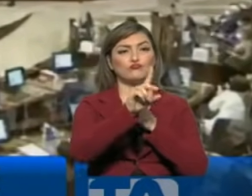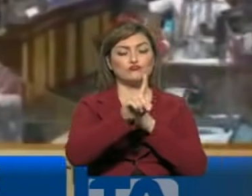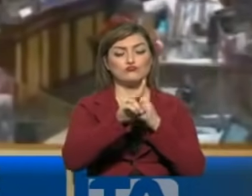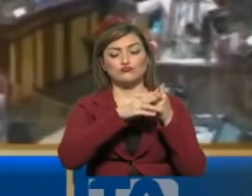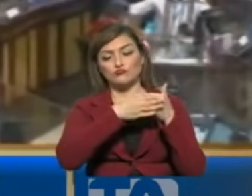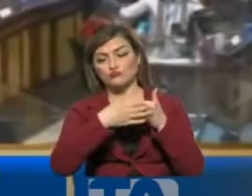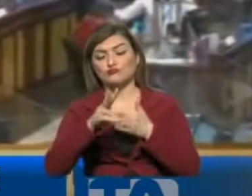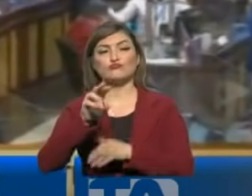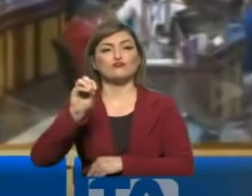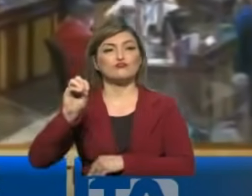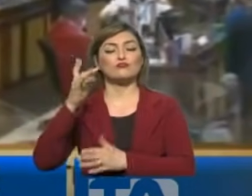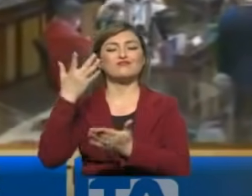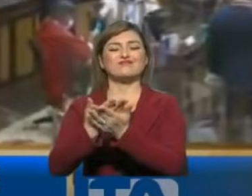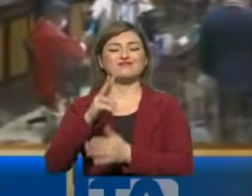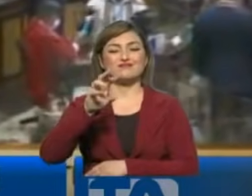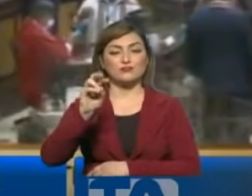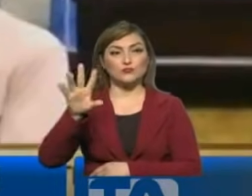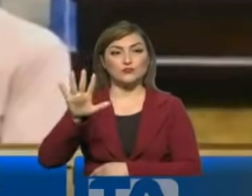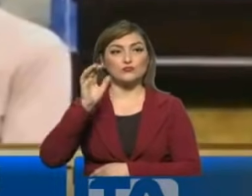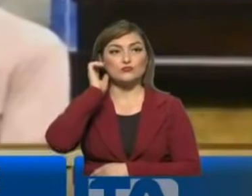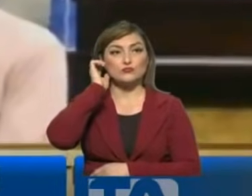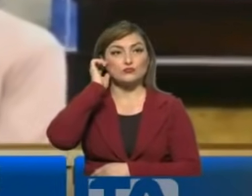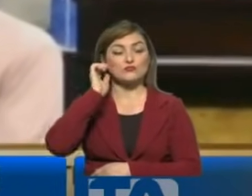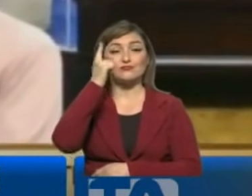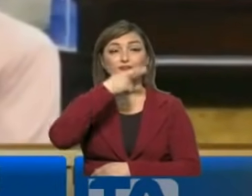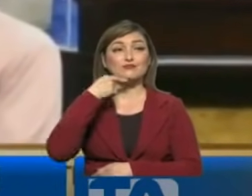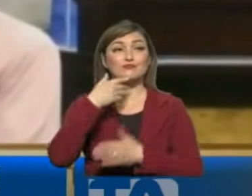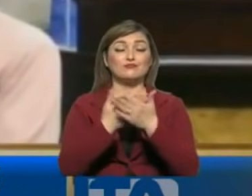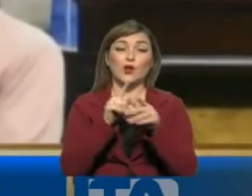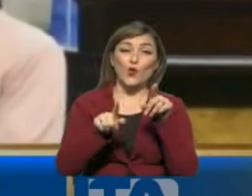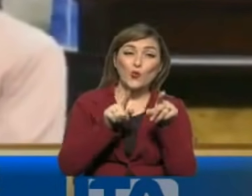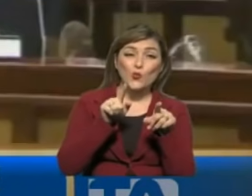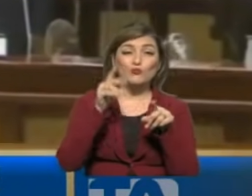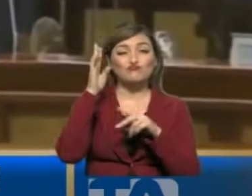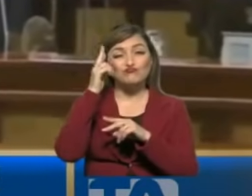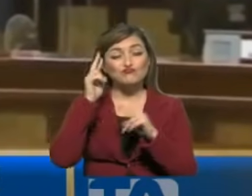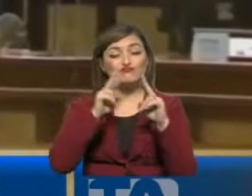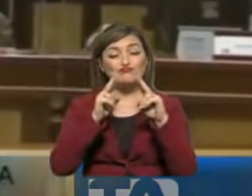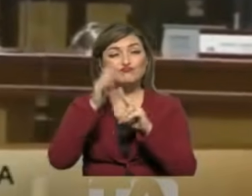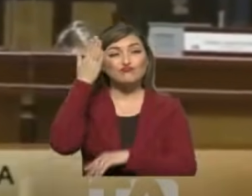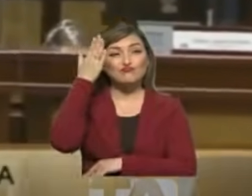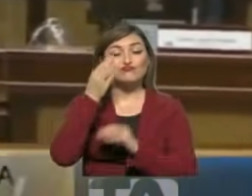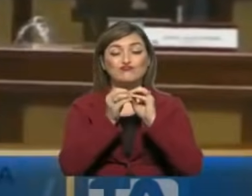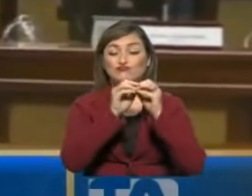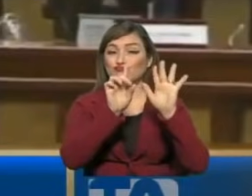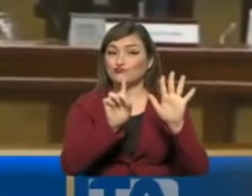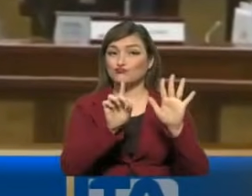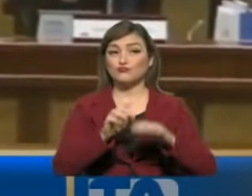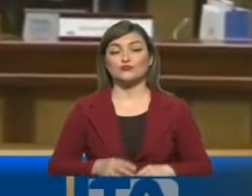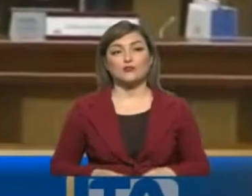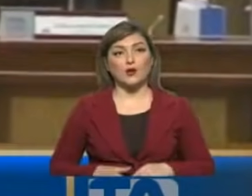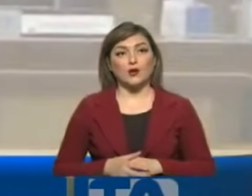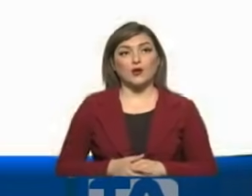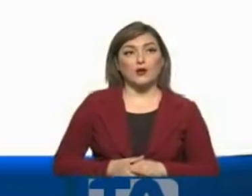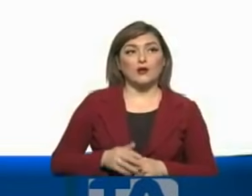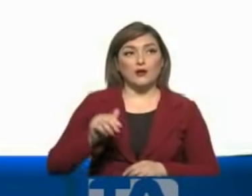2021-2025. En la lista de legisladores, algunos rostros nuevos, otros no tanto. En el Bloque Social Cristiano, por ejemplo, figura